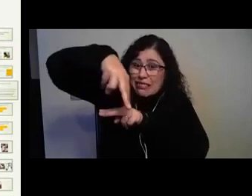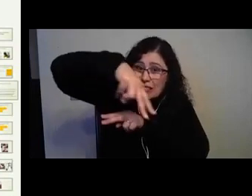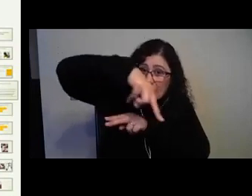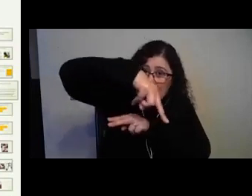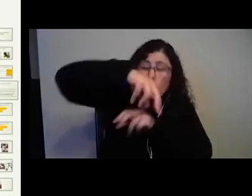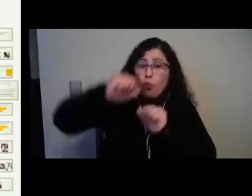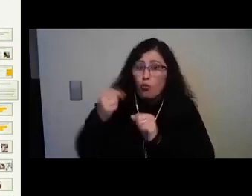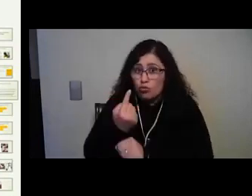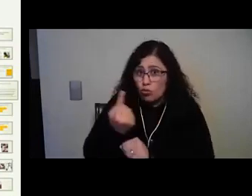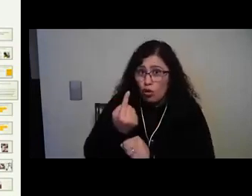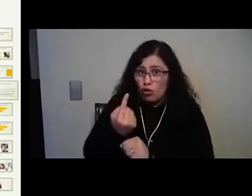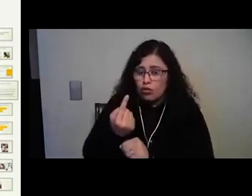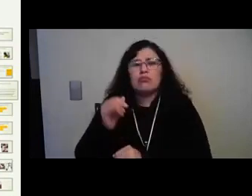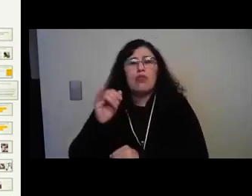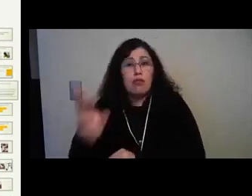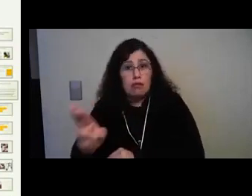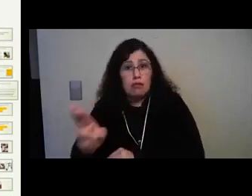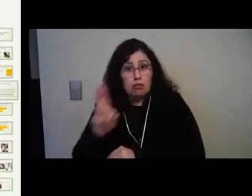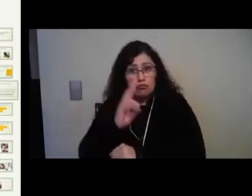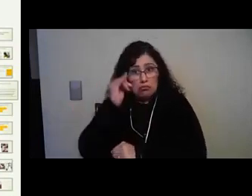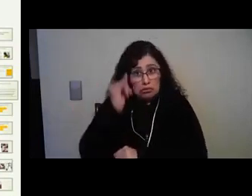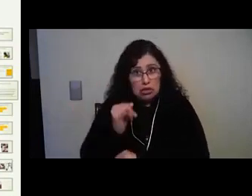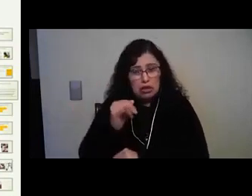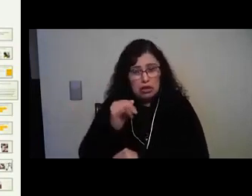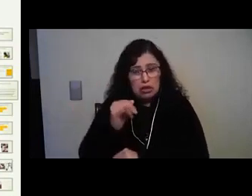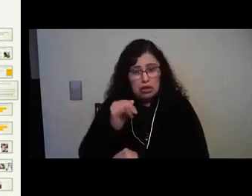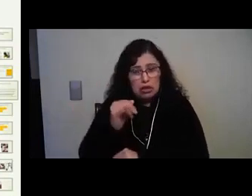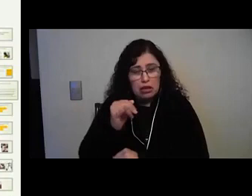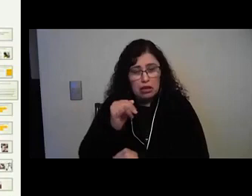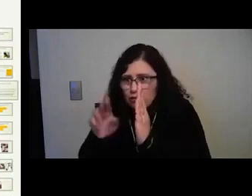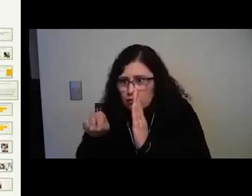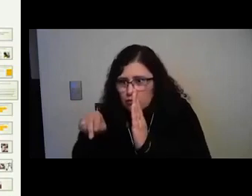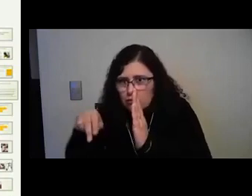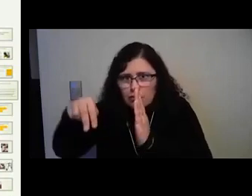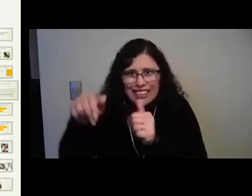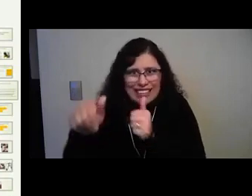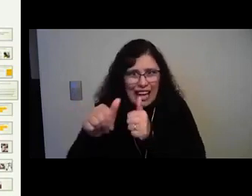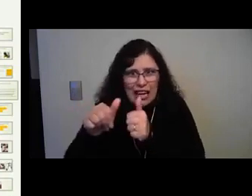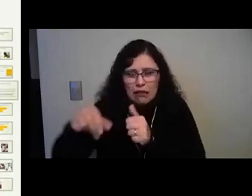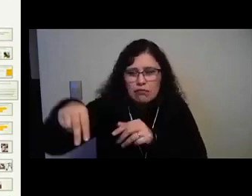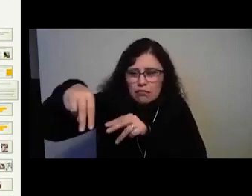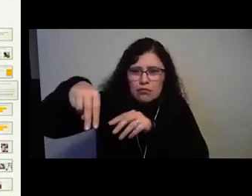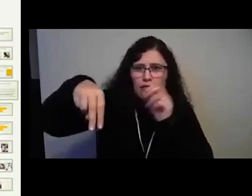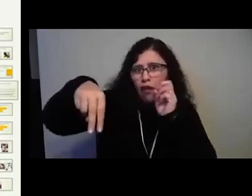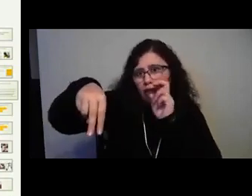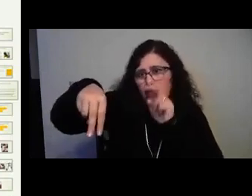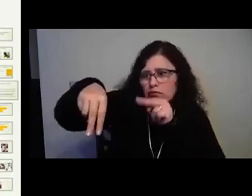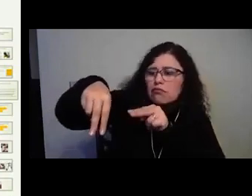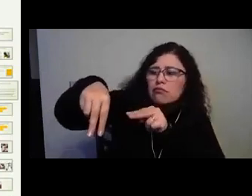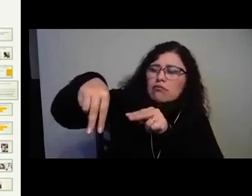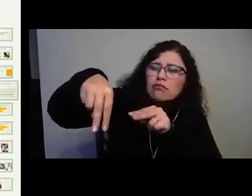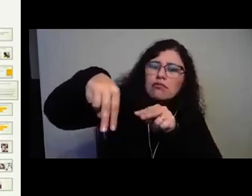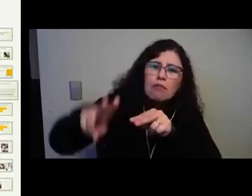silla. Si le dice que sí, perfecto, usted lo observa, atento, cerca, ¿cierto? Y por supuesto, si tiene riesgo